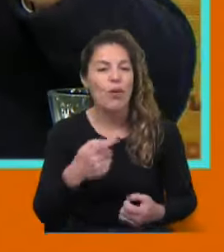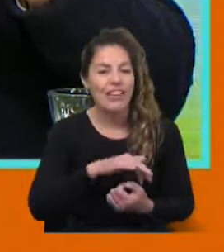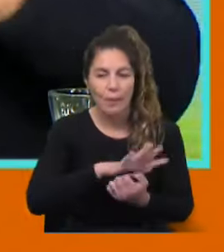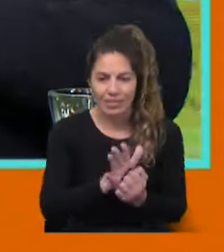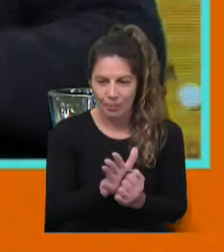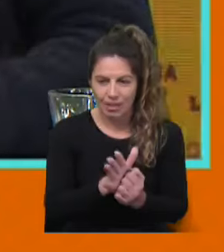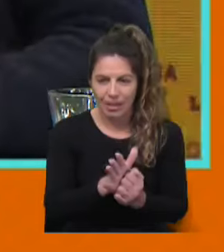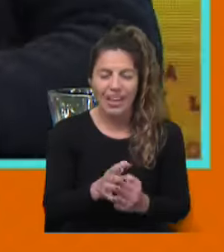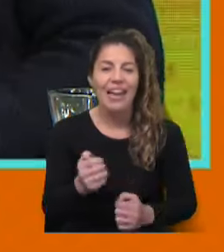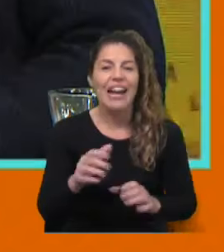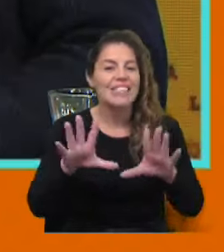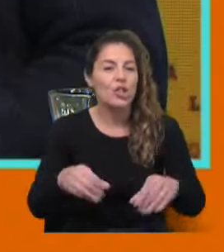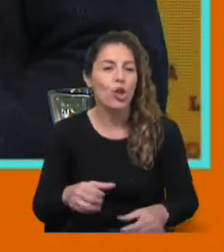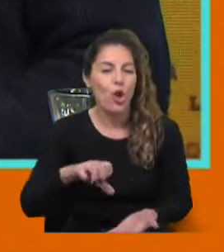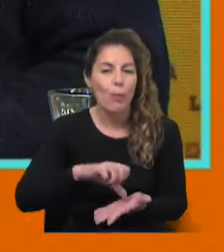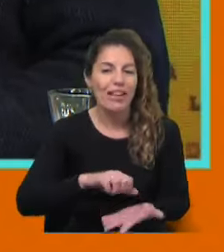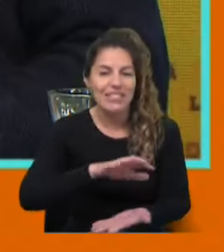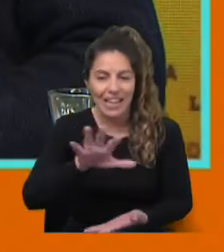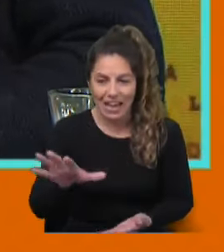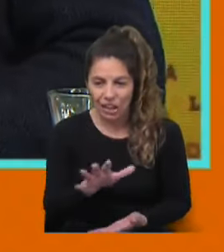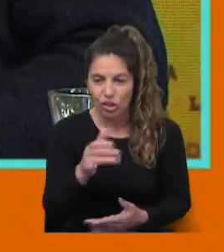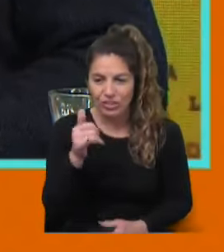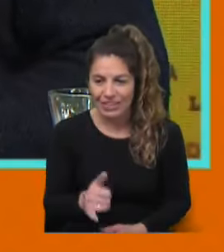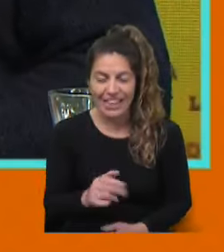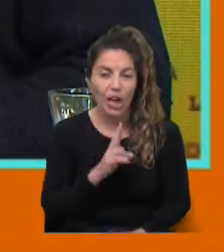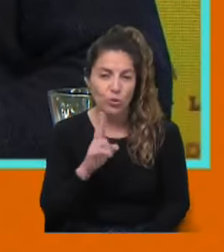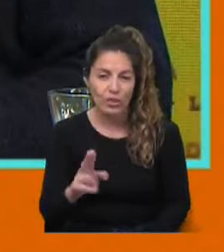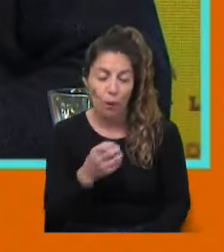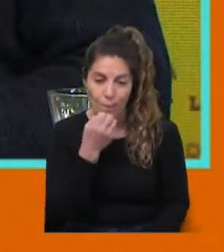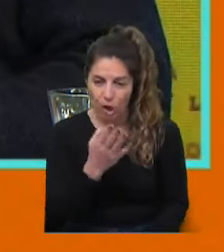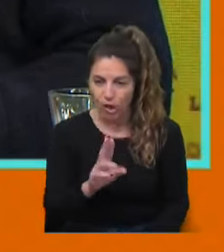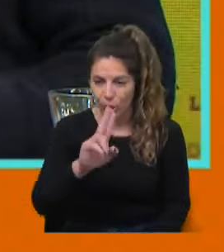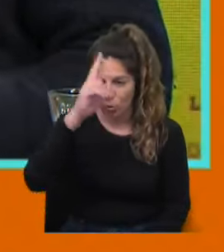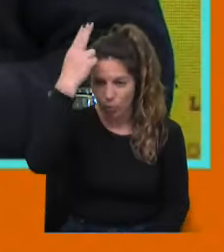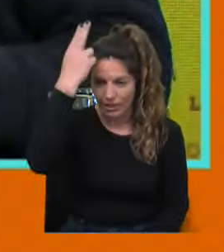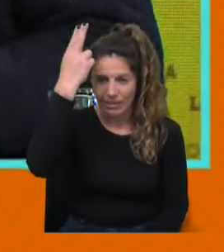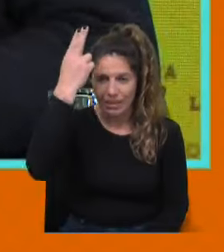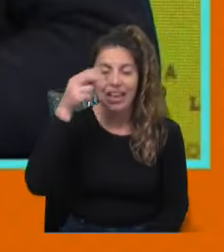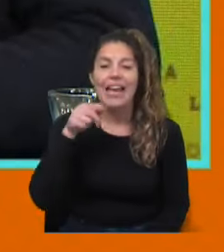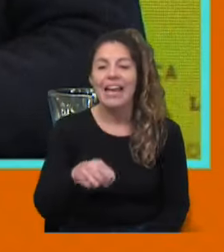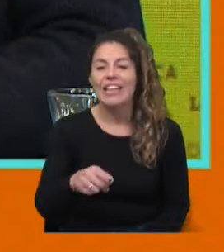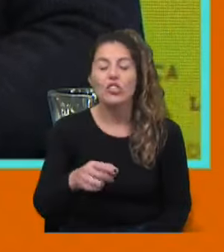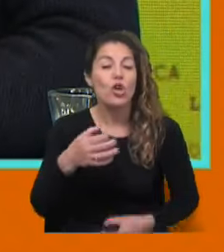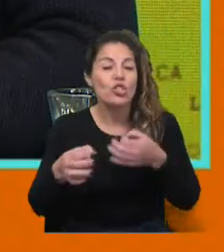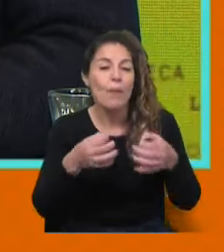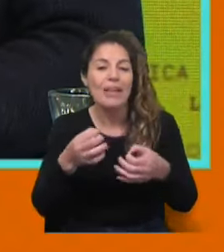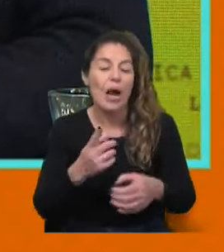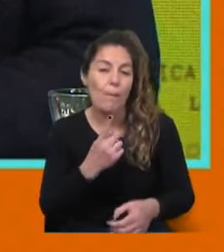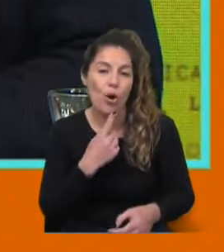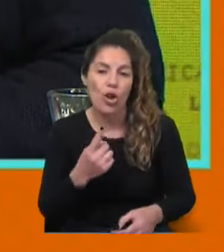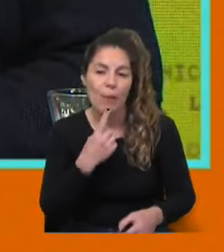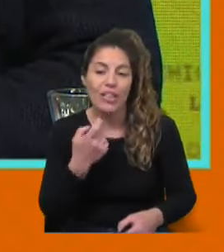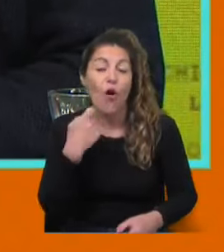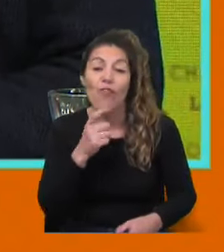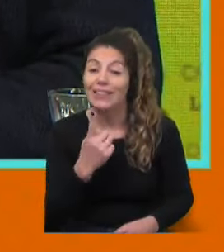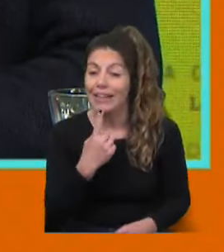pandemia. Casi todos los países de la región tienen resultados mejores que los de Uruguay. Y eso se explica por las políticas o las